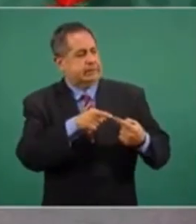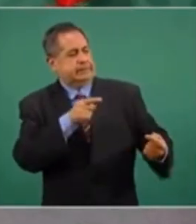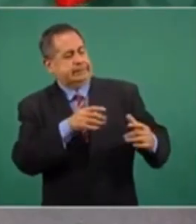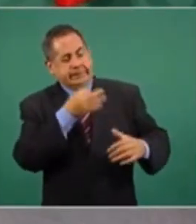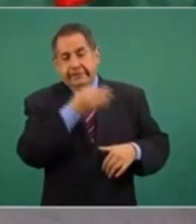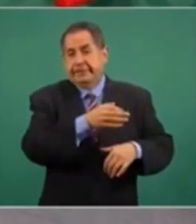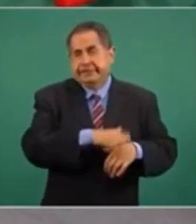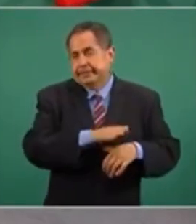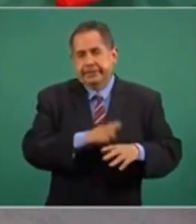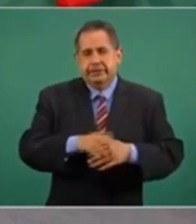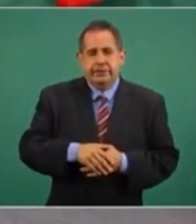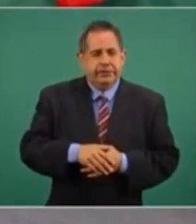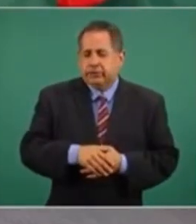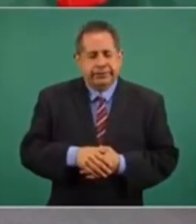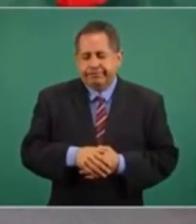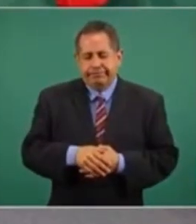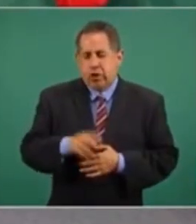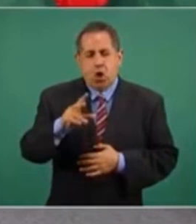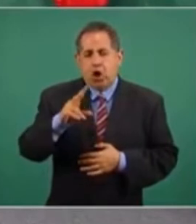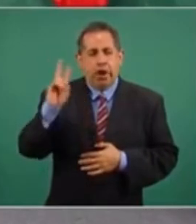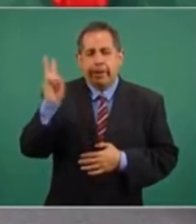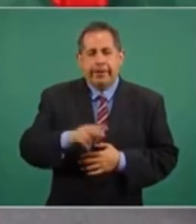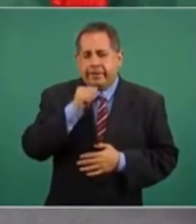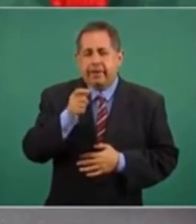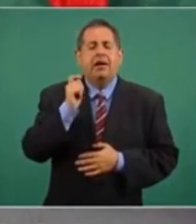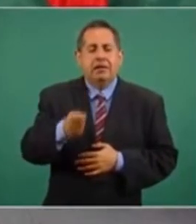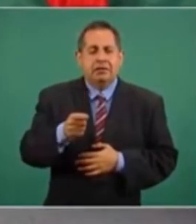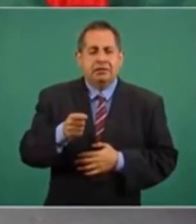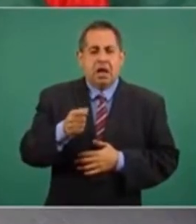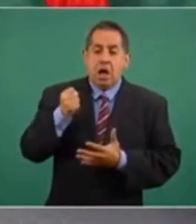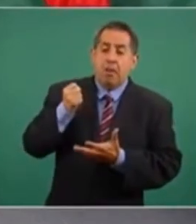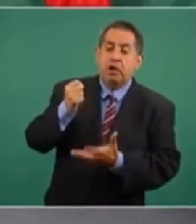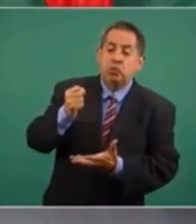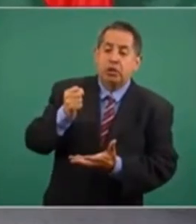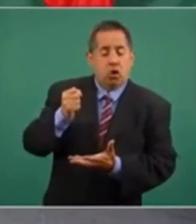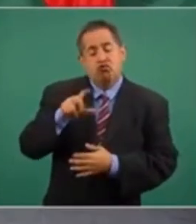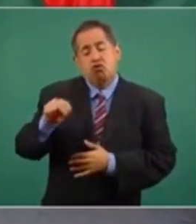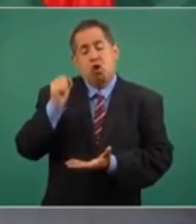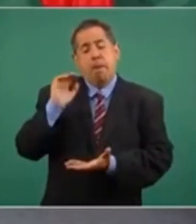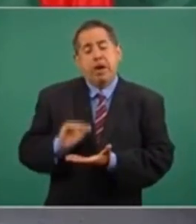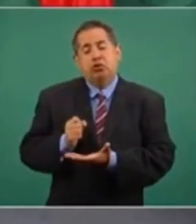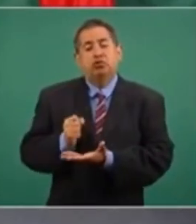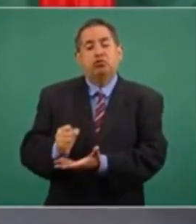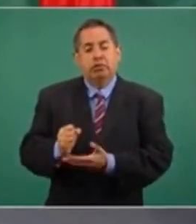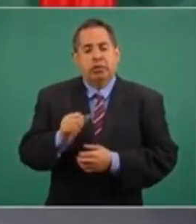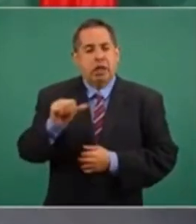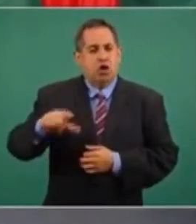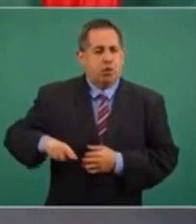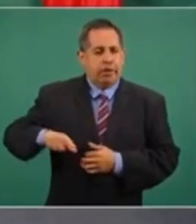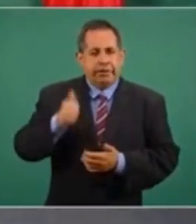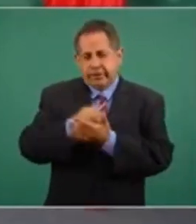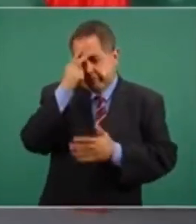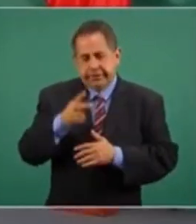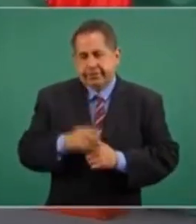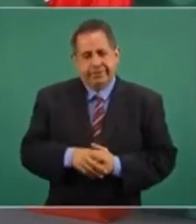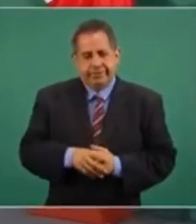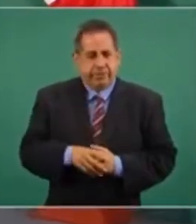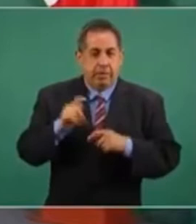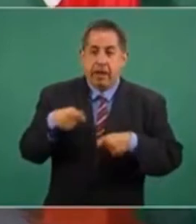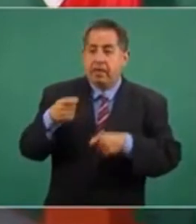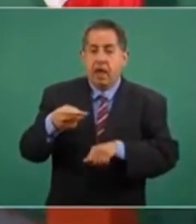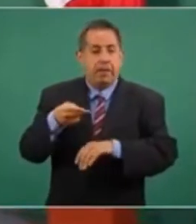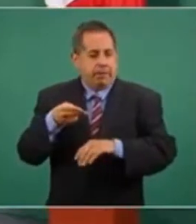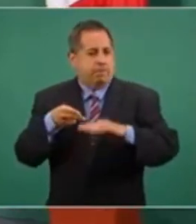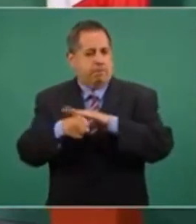adversarios que no es cierto que se le haya negado presupuesto al gobierno de la ciudad para el mantenimiento del